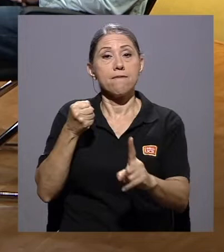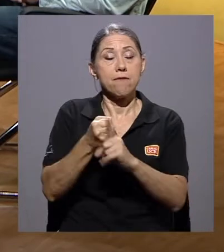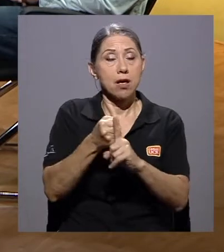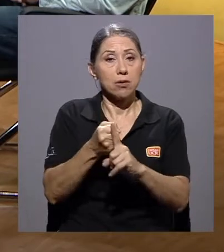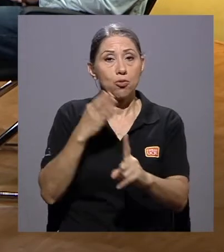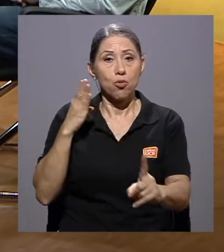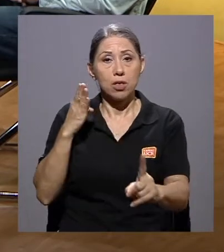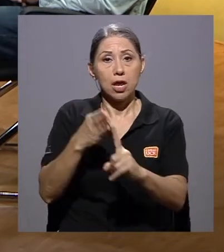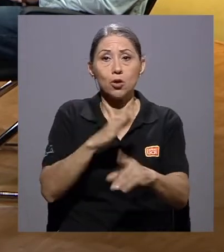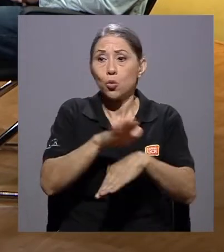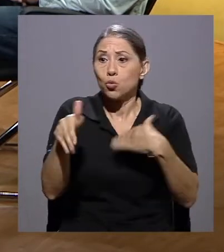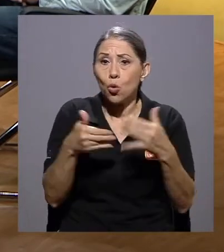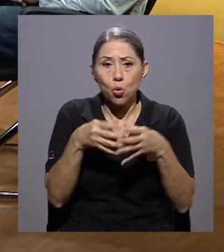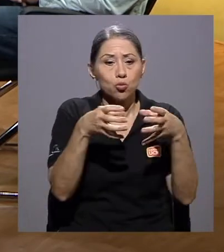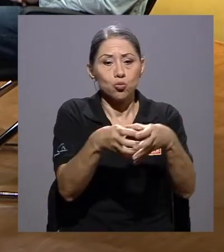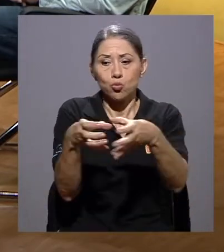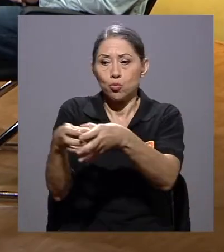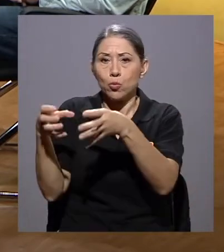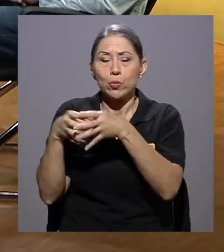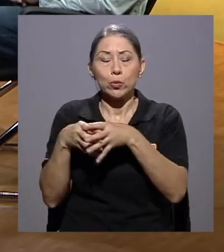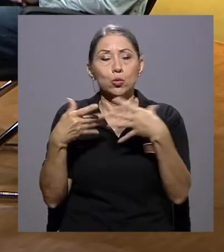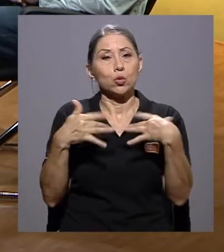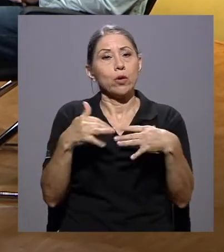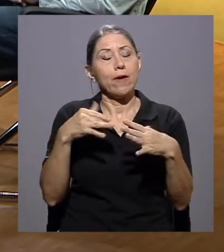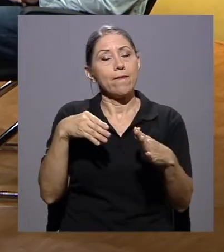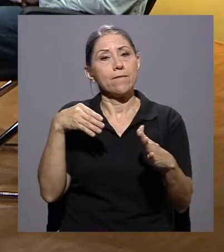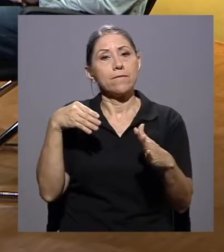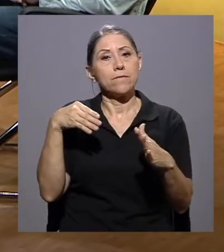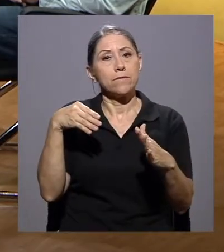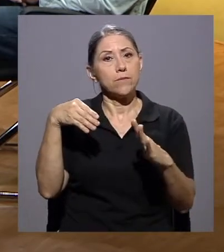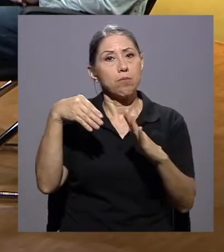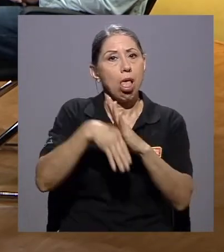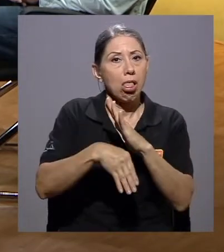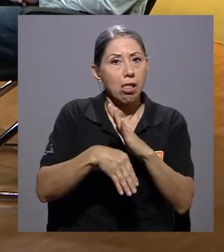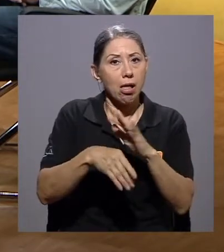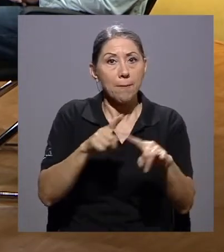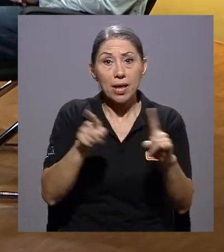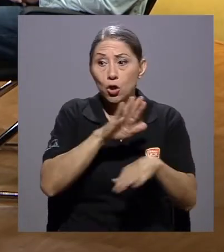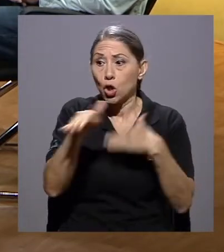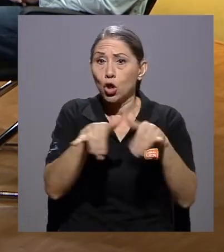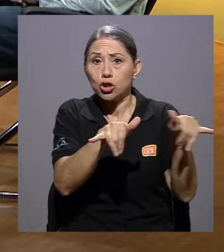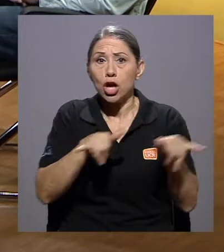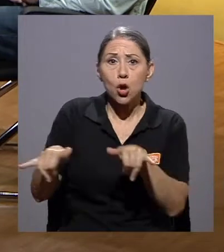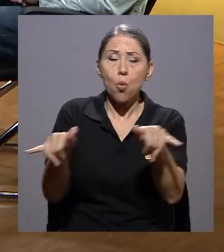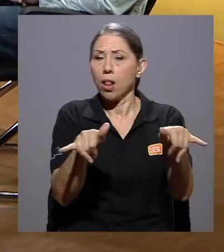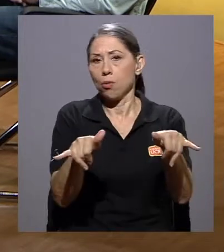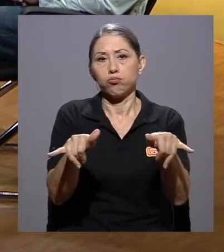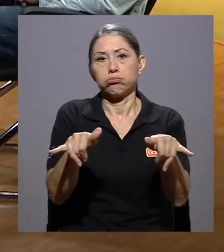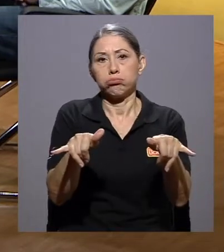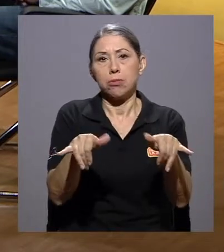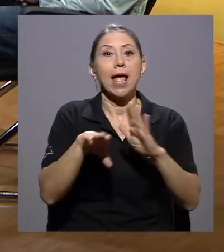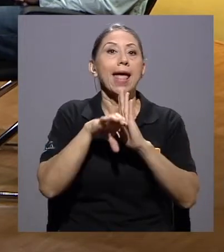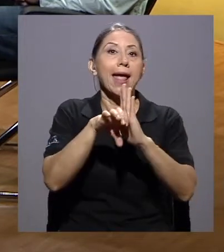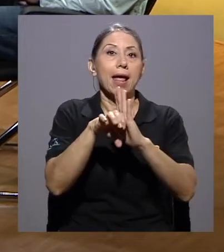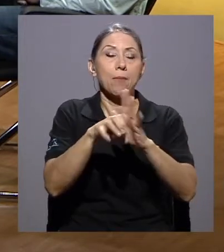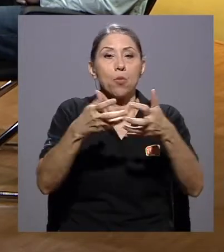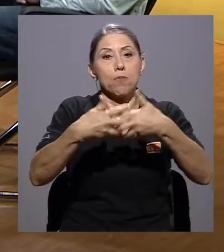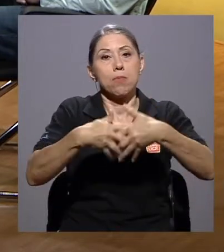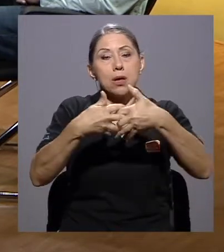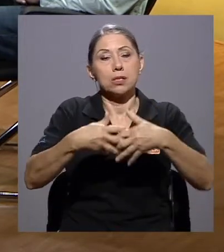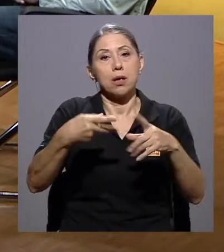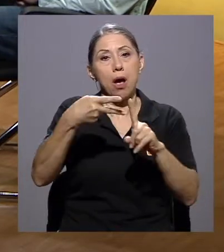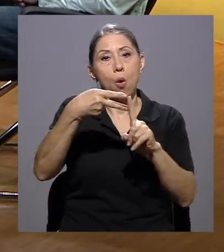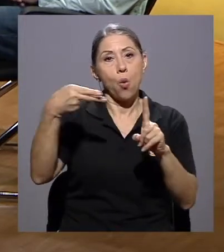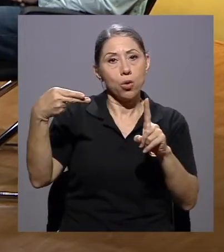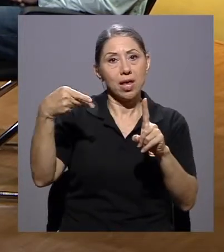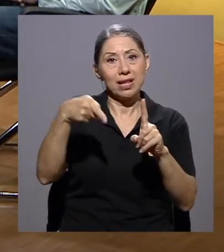y en esto todos los sectores empiezan a ser golpeados, pero no todos los sectores se golpean igual. Claro, entonces usted ve un sector hotelero que